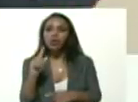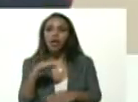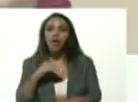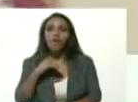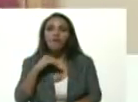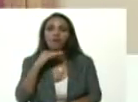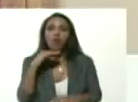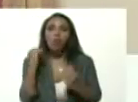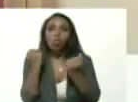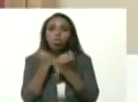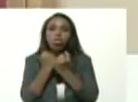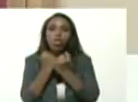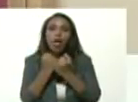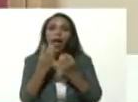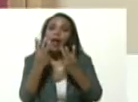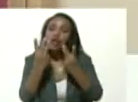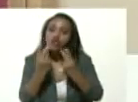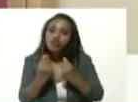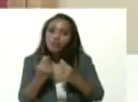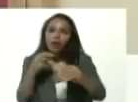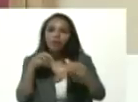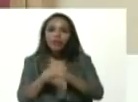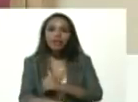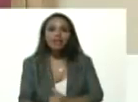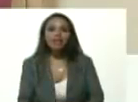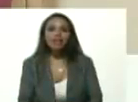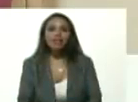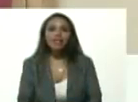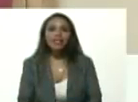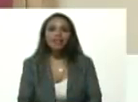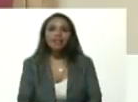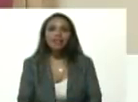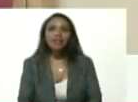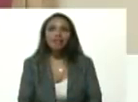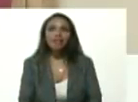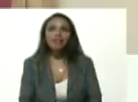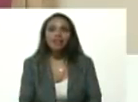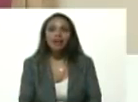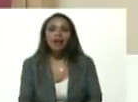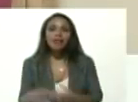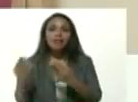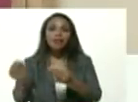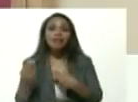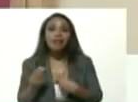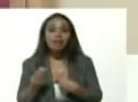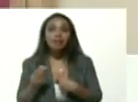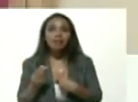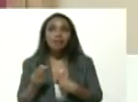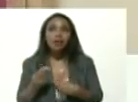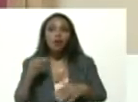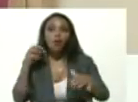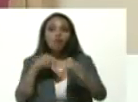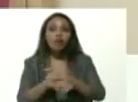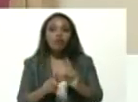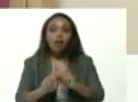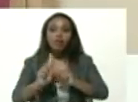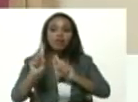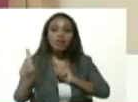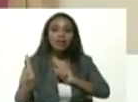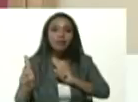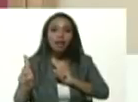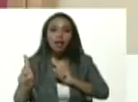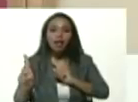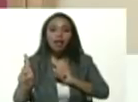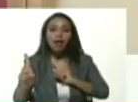favor, mantengan el número de trenes. Y me garantizan que por cada vagón va un metro de distancia las personas que se trasladan